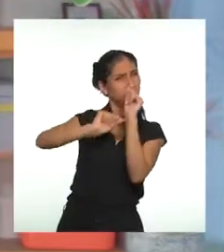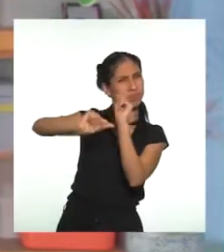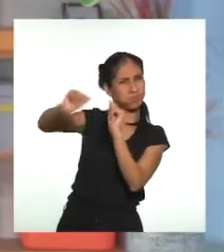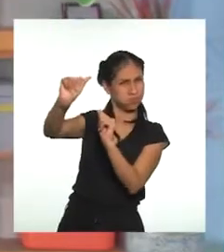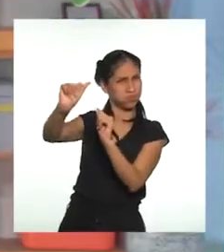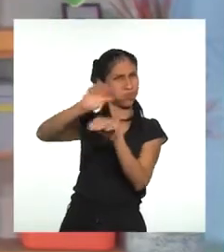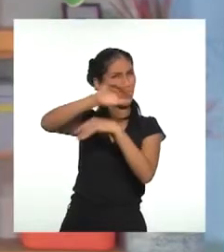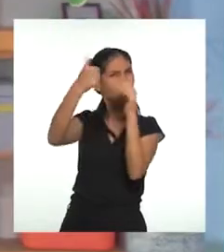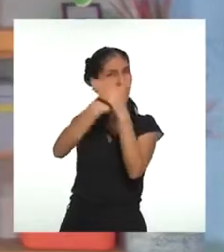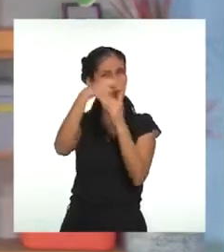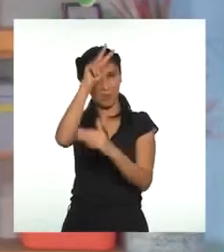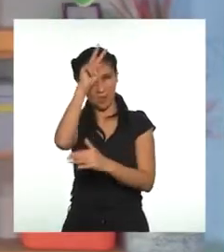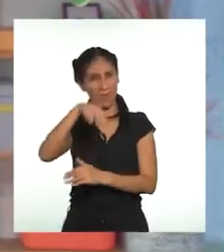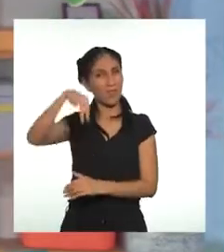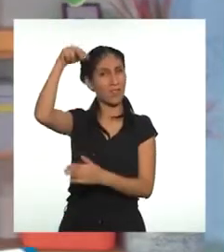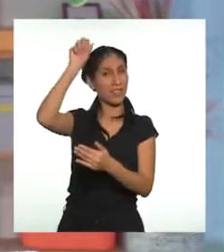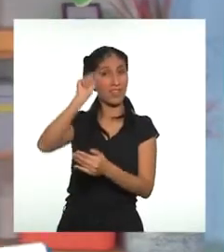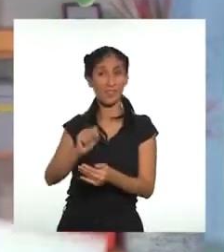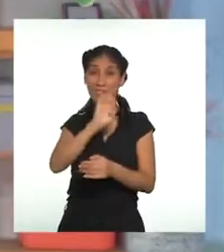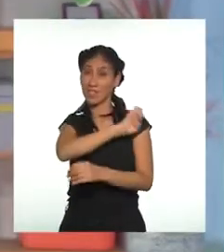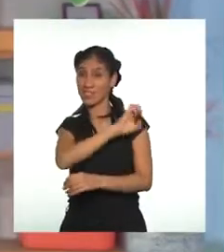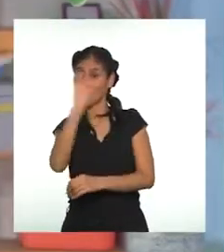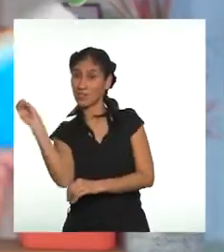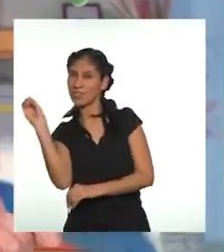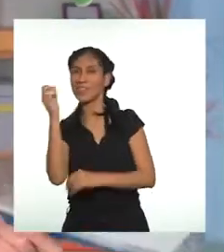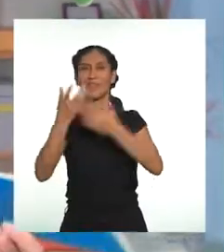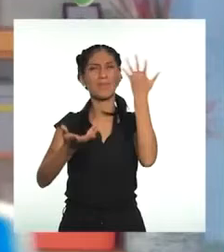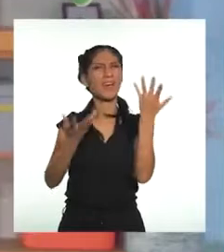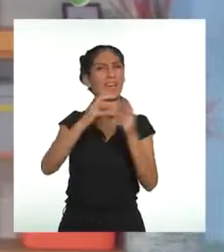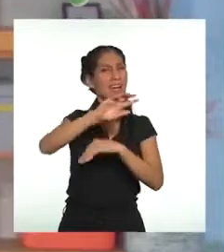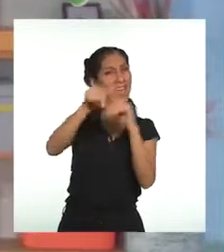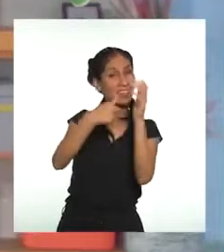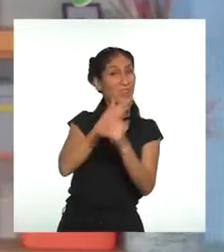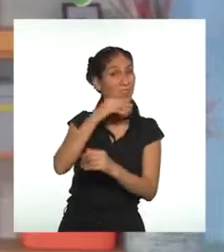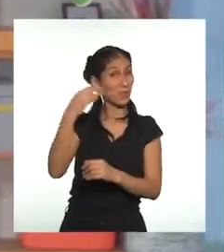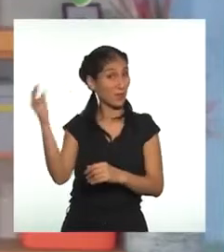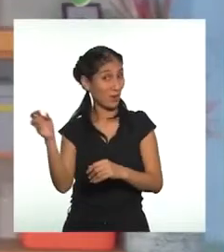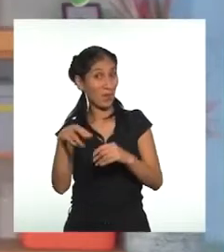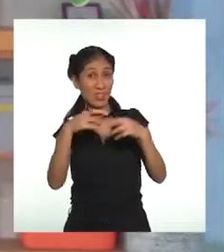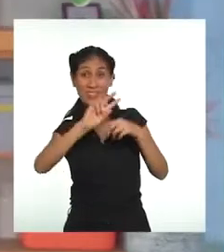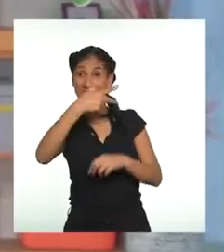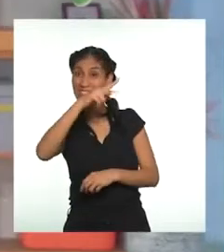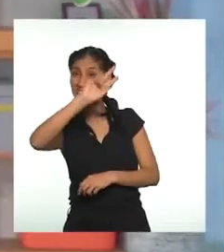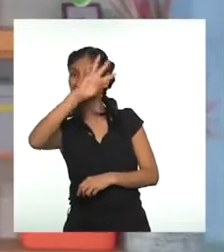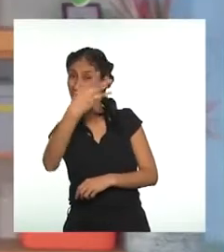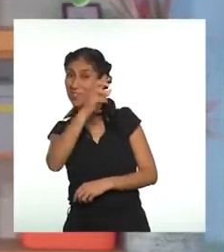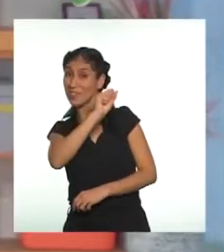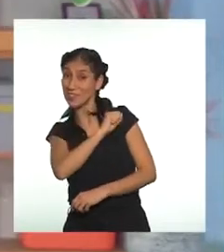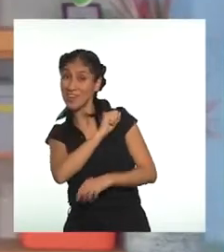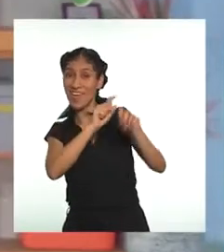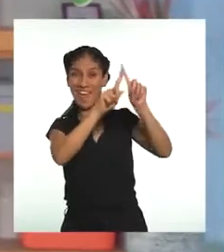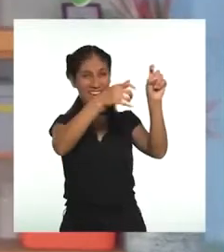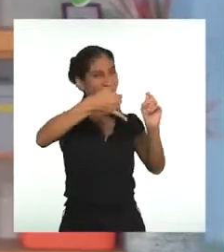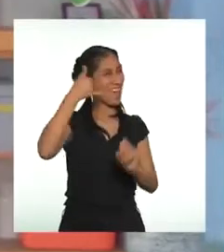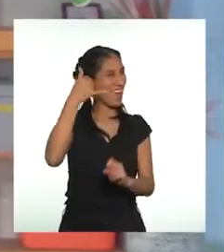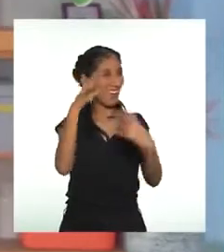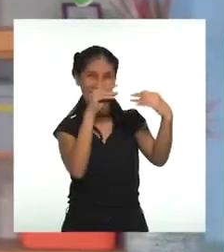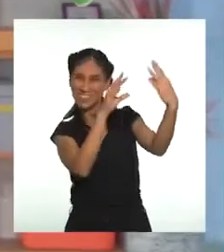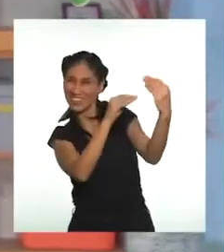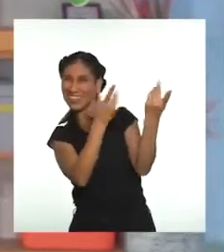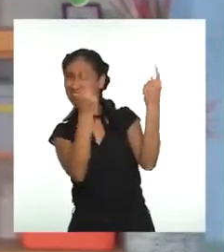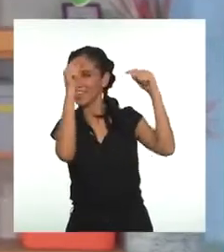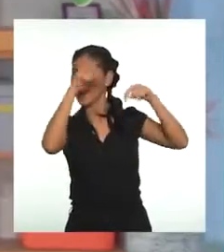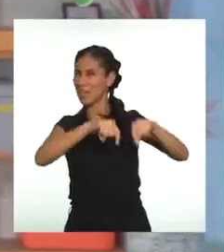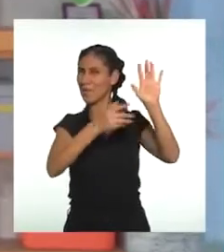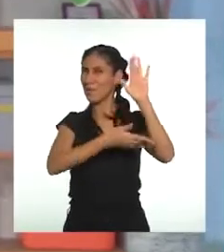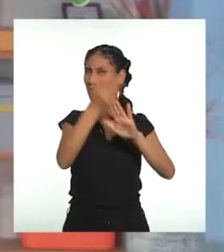Voy a recorrer todo el país, de norte a sur, de este a oeste, para hablar con las chicas y los chicos de tercero y cuarto de secundaria. Y